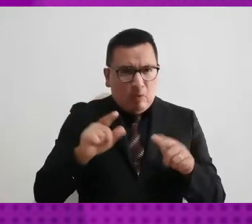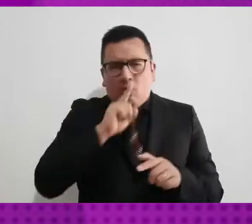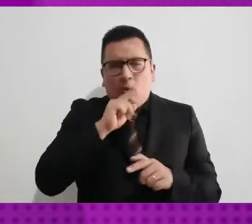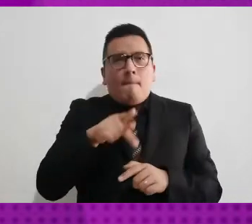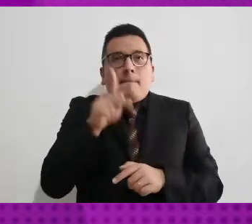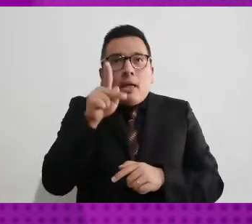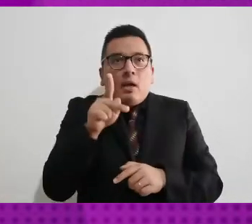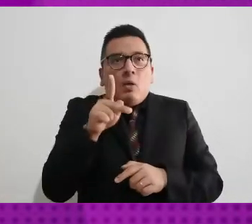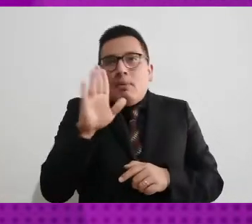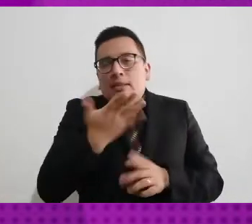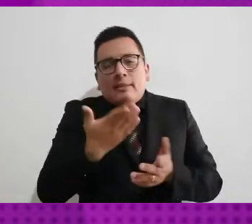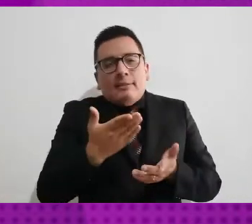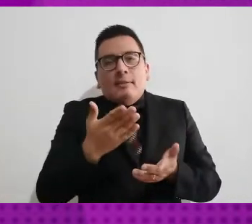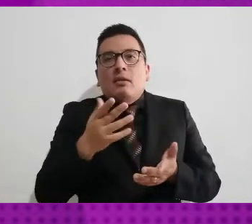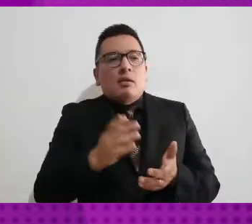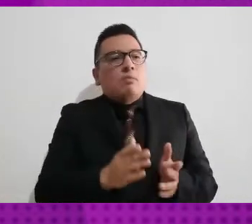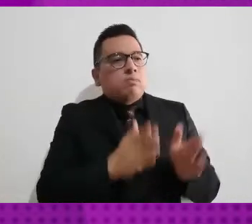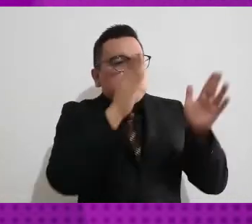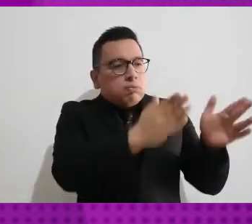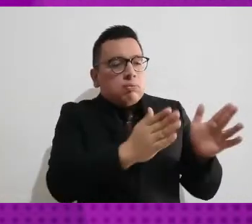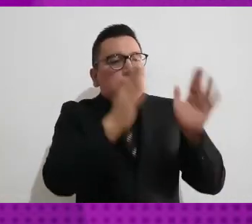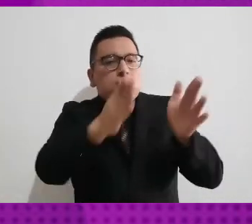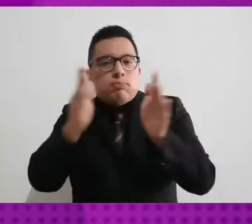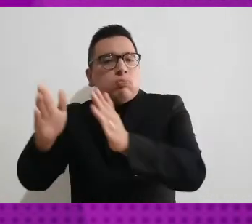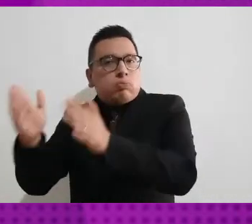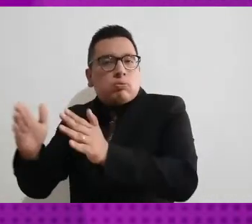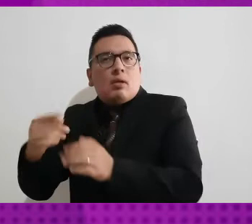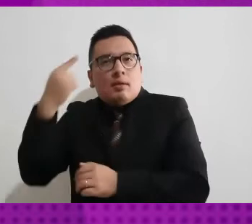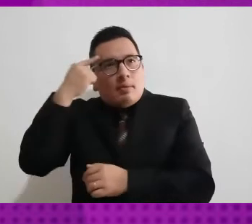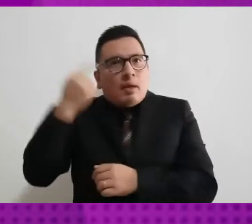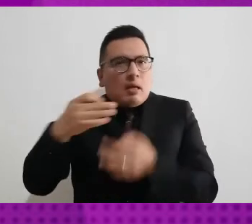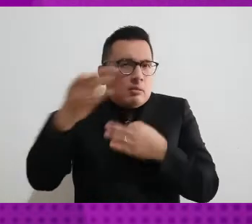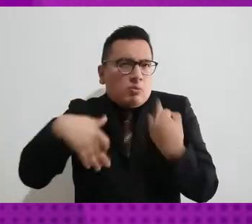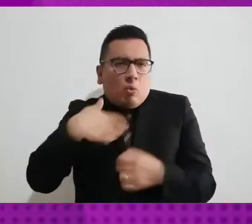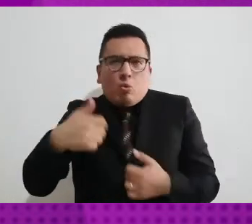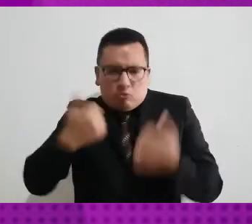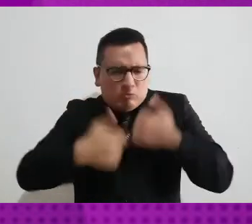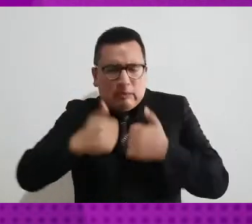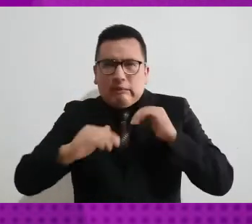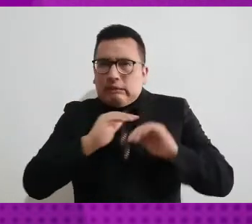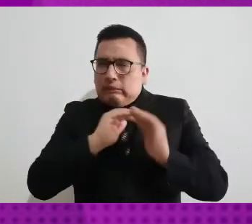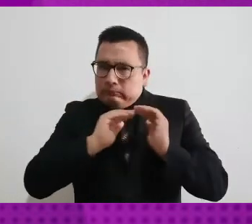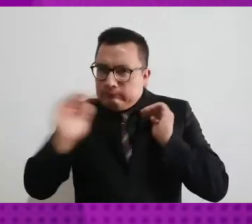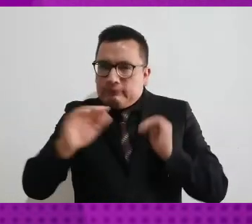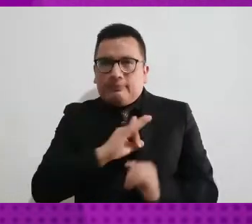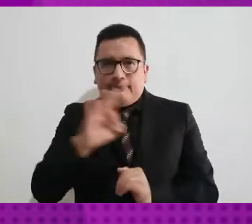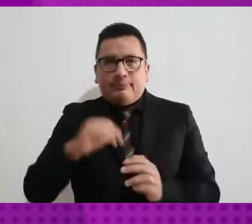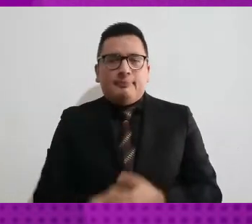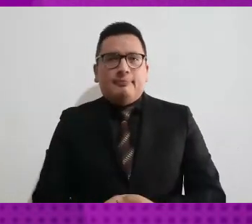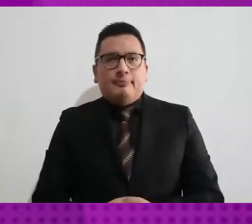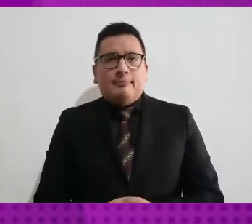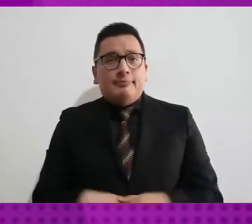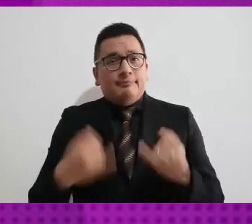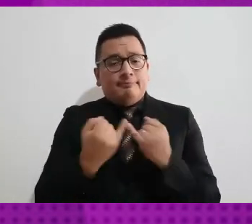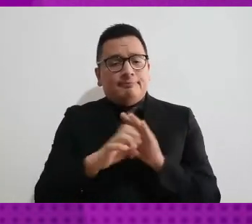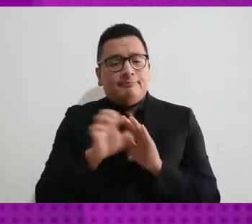nos funcionó para que diversos partidos políticos estuvieran en condiciones económicas de competir en las elecciones. Lo mismo sucedió